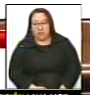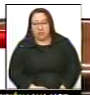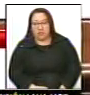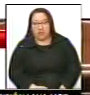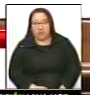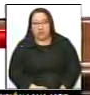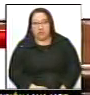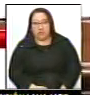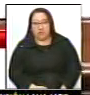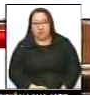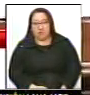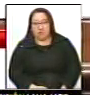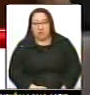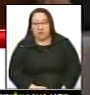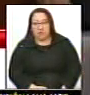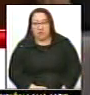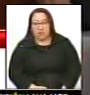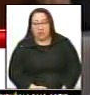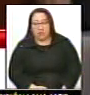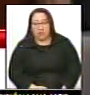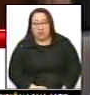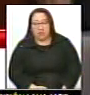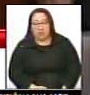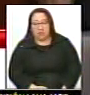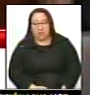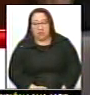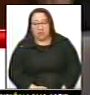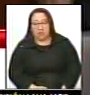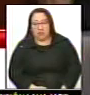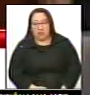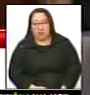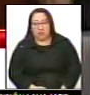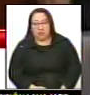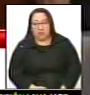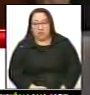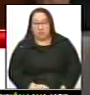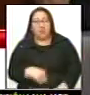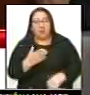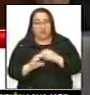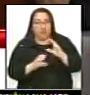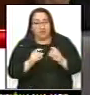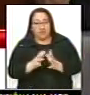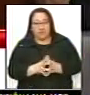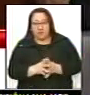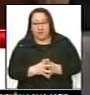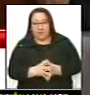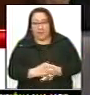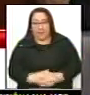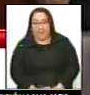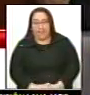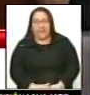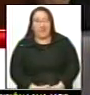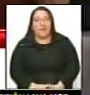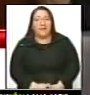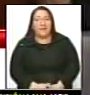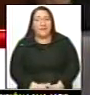interrupciones. Presidente, después vamos a hablar con el señor Acuña, no, yo me voy a entender con él,